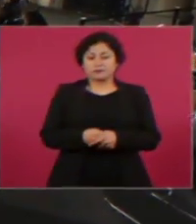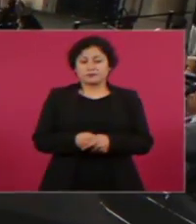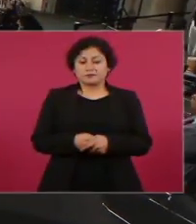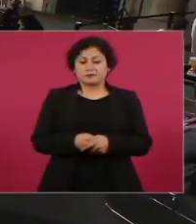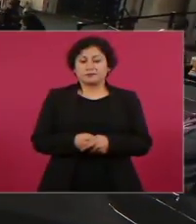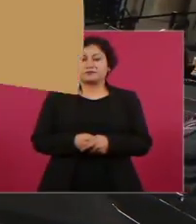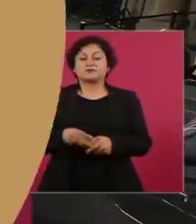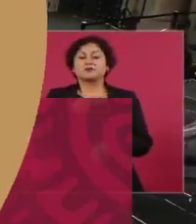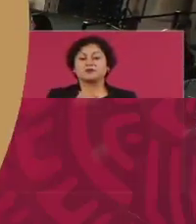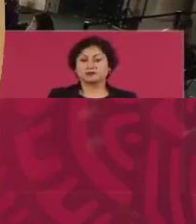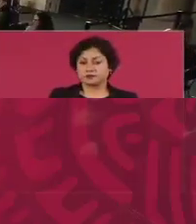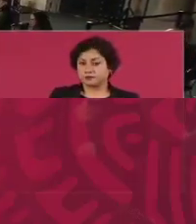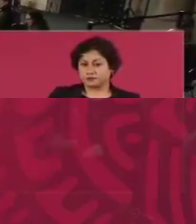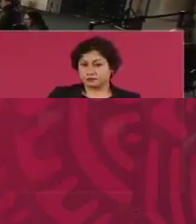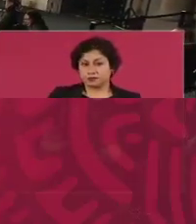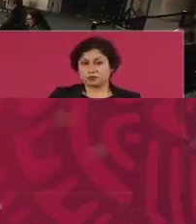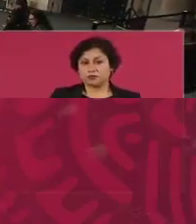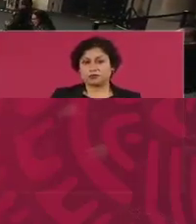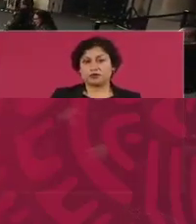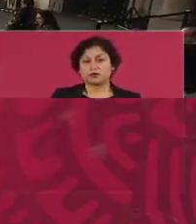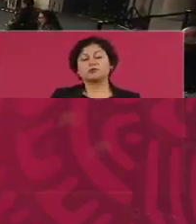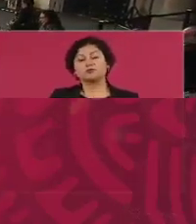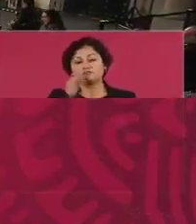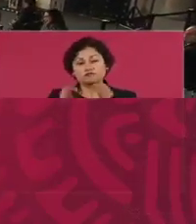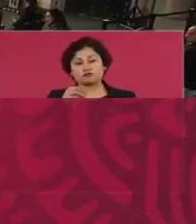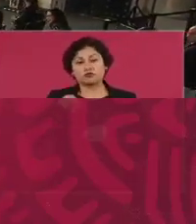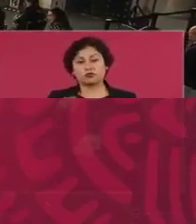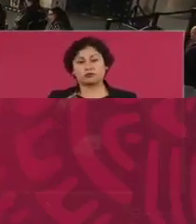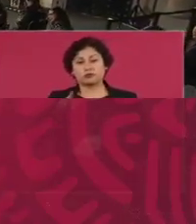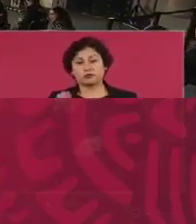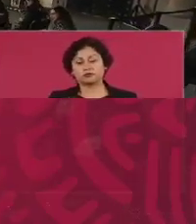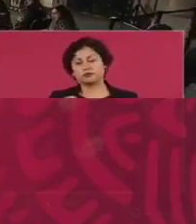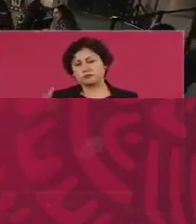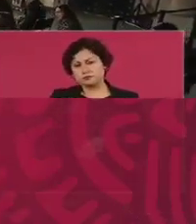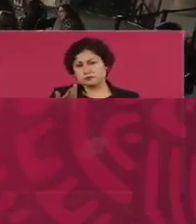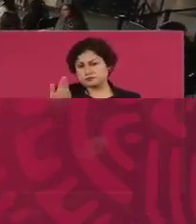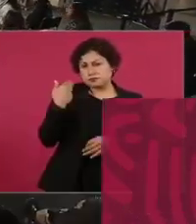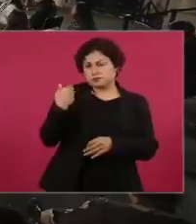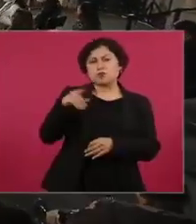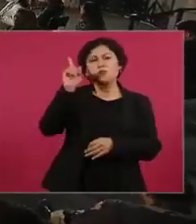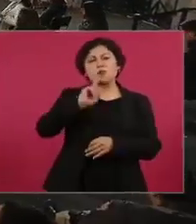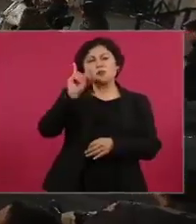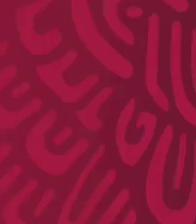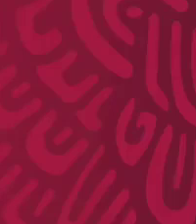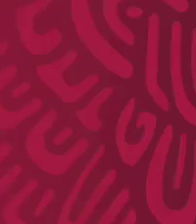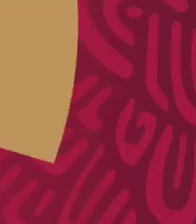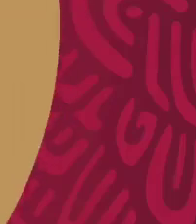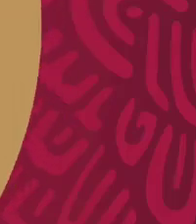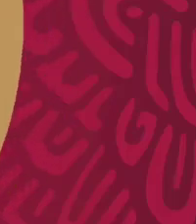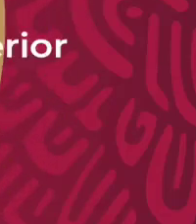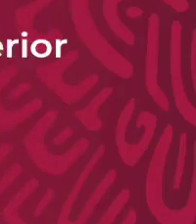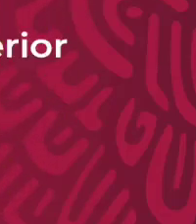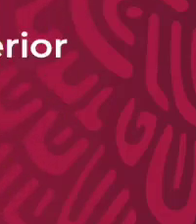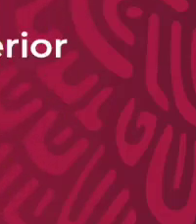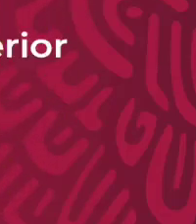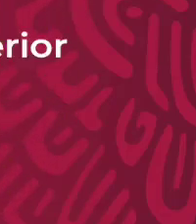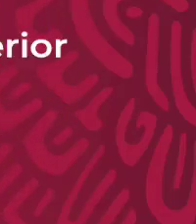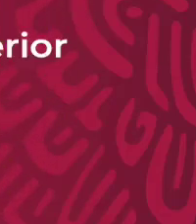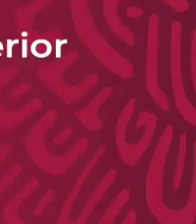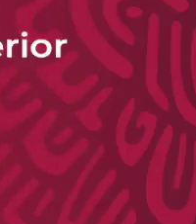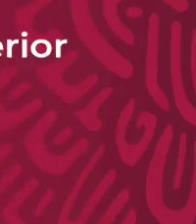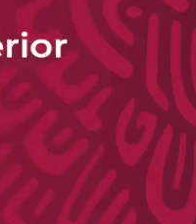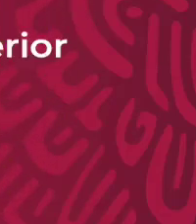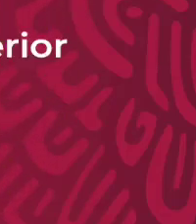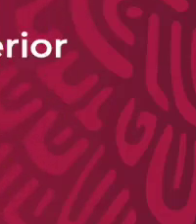El presidente Andrés Manuel López Obrador explicó que se han logrado avances en la relación bilateral de México con Estados Unidos.